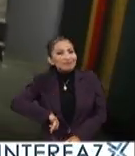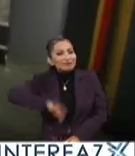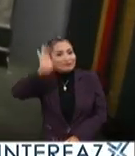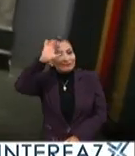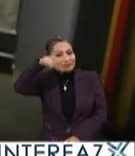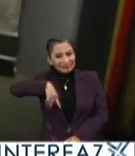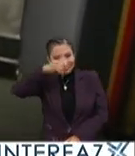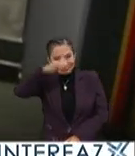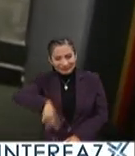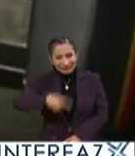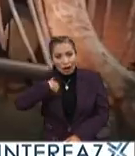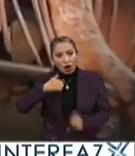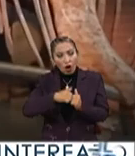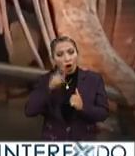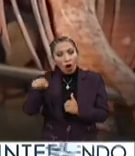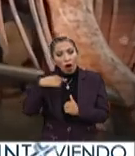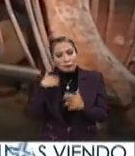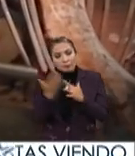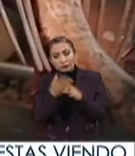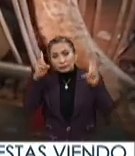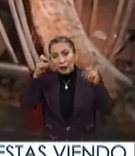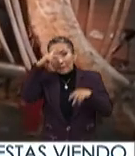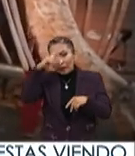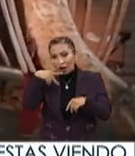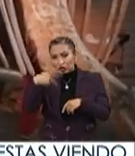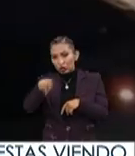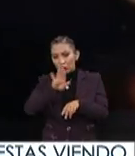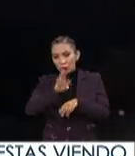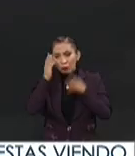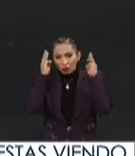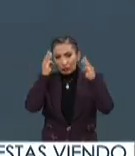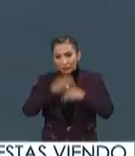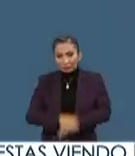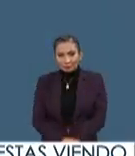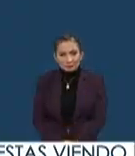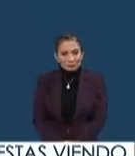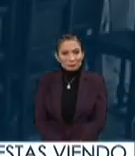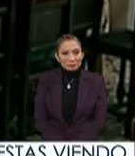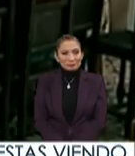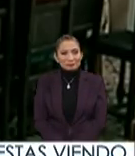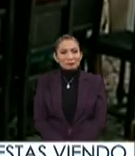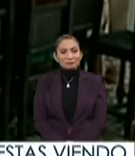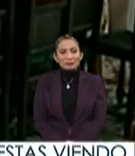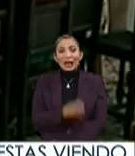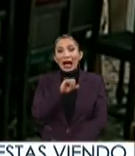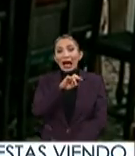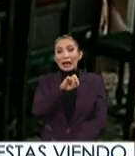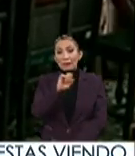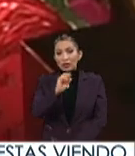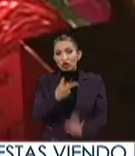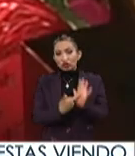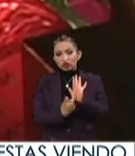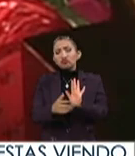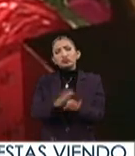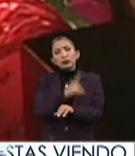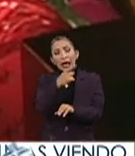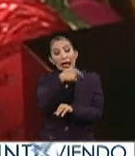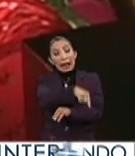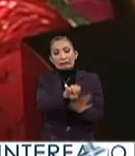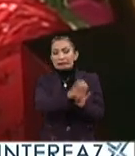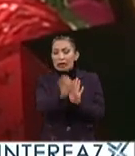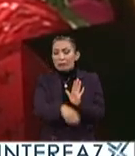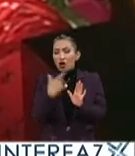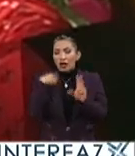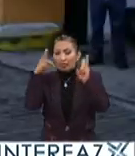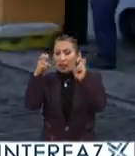cultural de nuestro país a través de la sección México es tu museo. Canal 22 nos muestra por qué es referente en